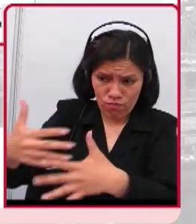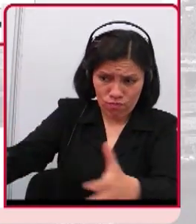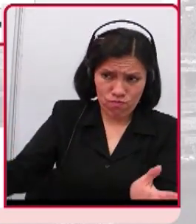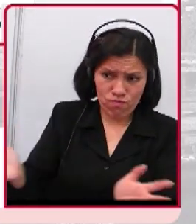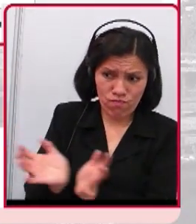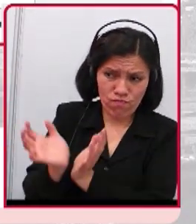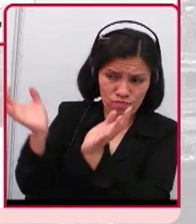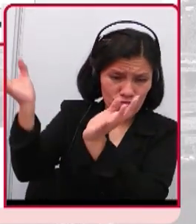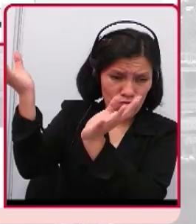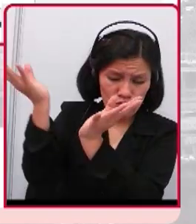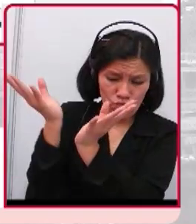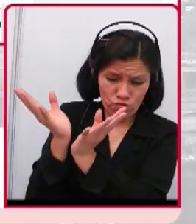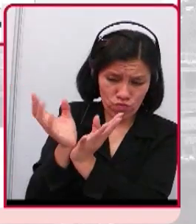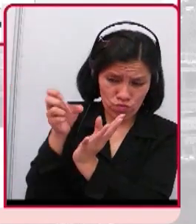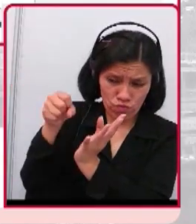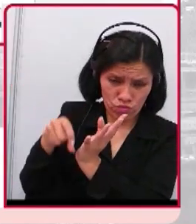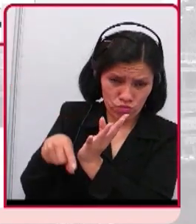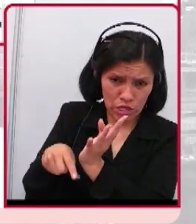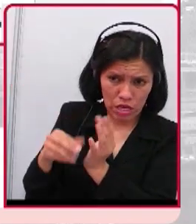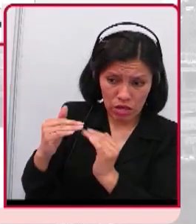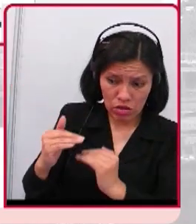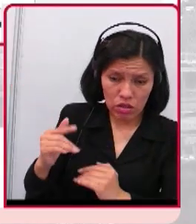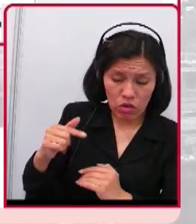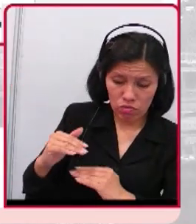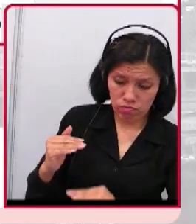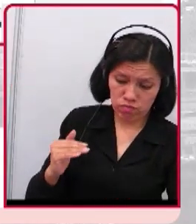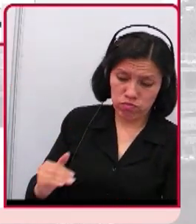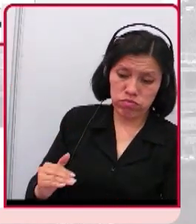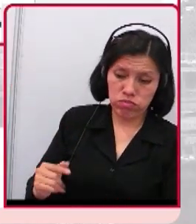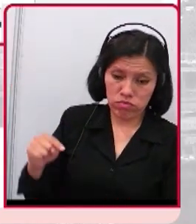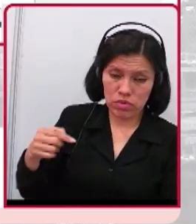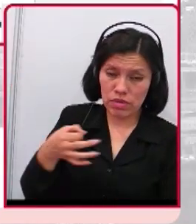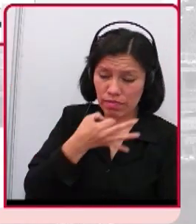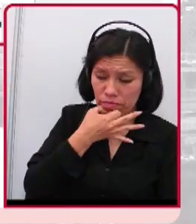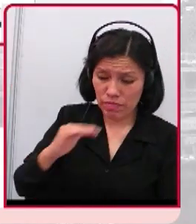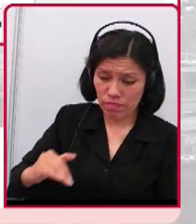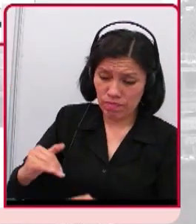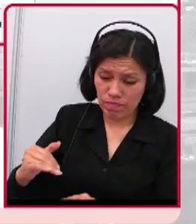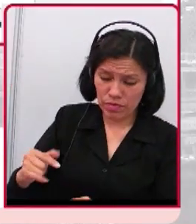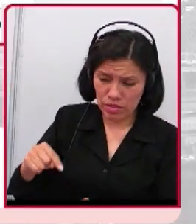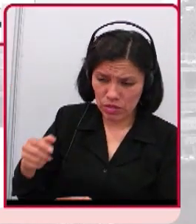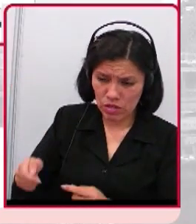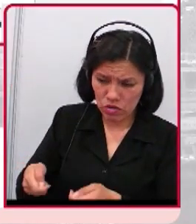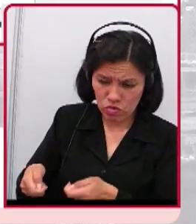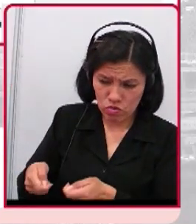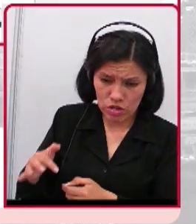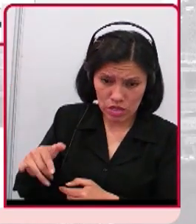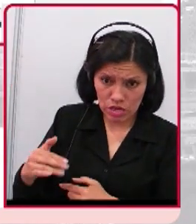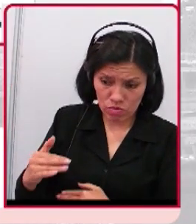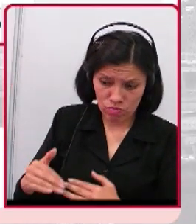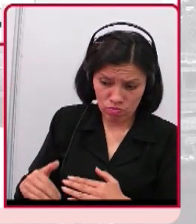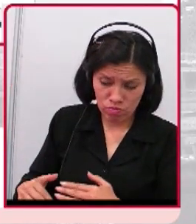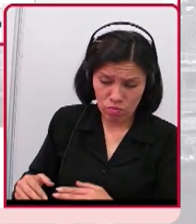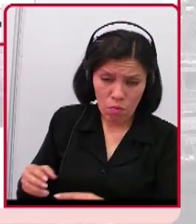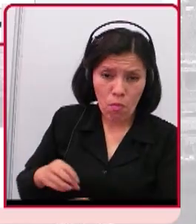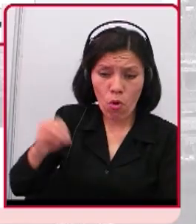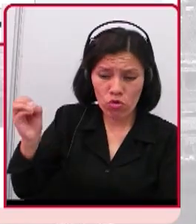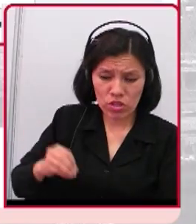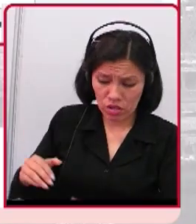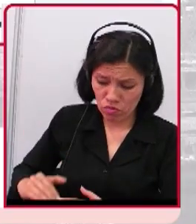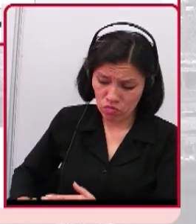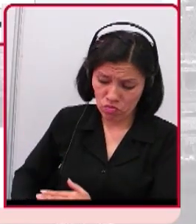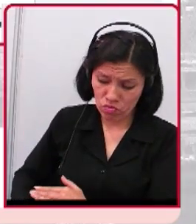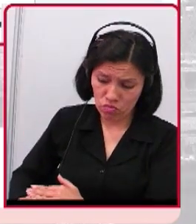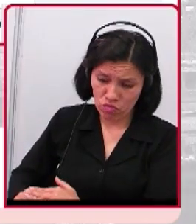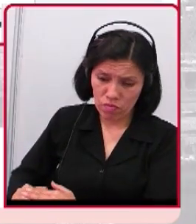densidad apropiado, el operador setea un límite máximo y el experto se encarga de llegar a este porcentaje de sólidos